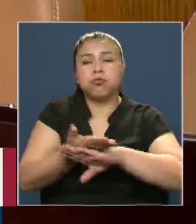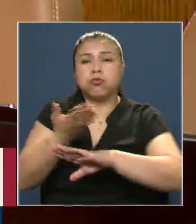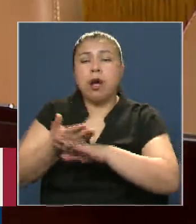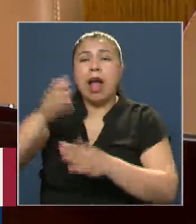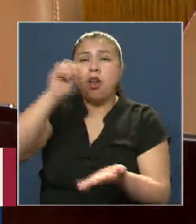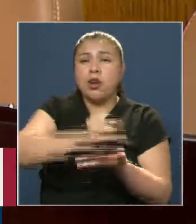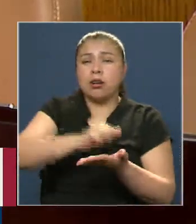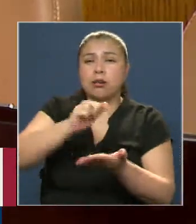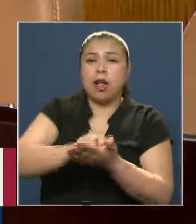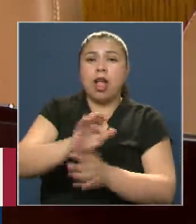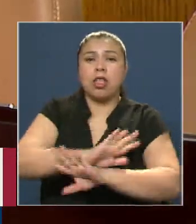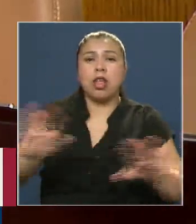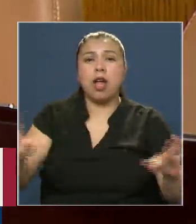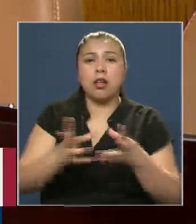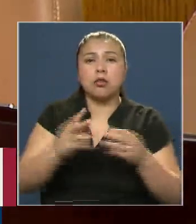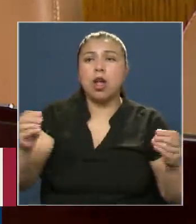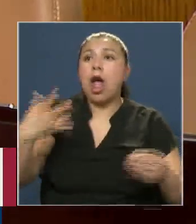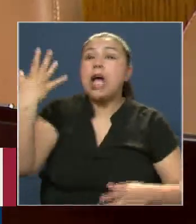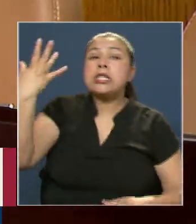que...